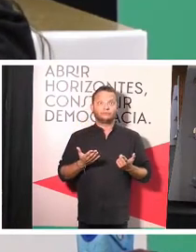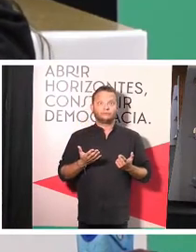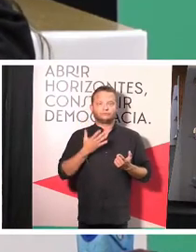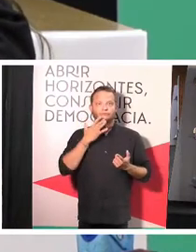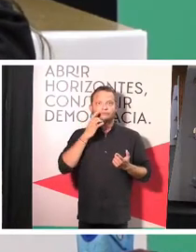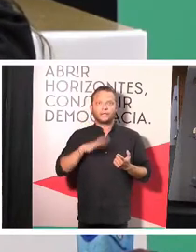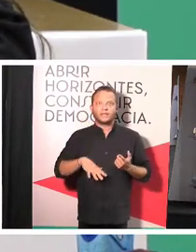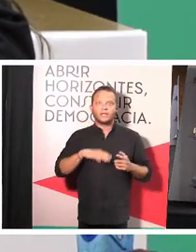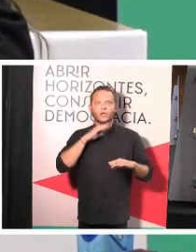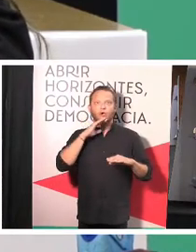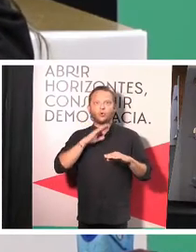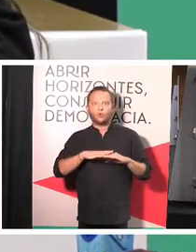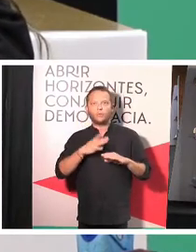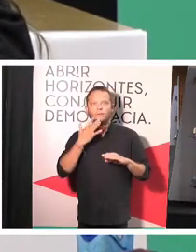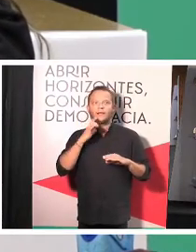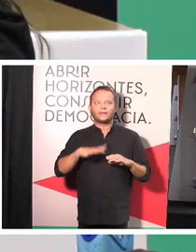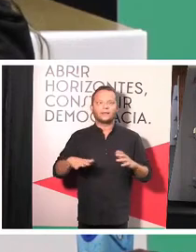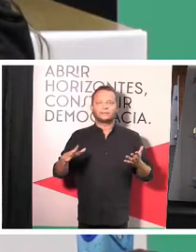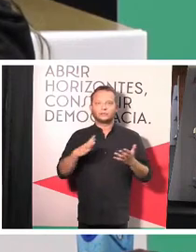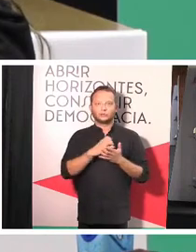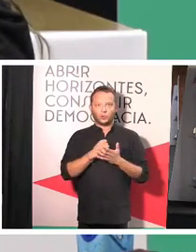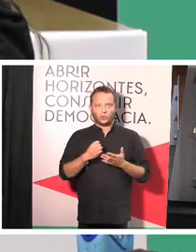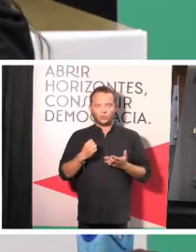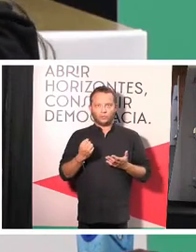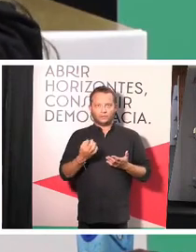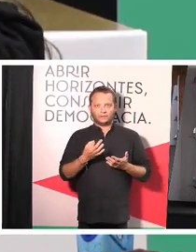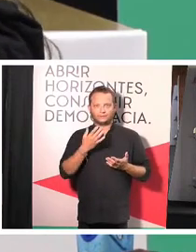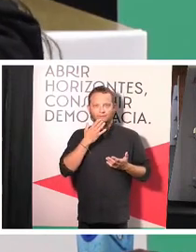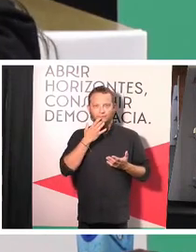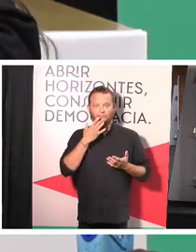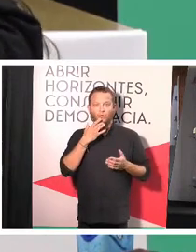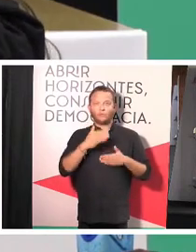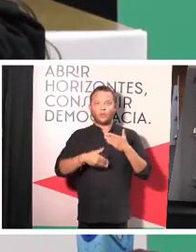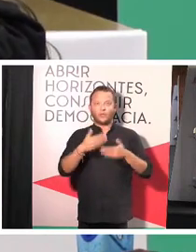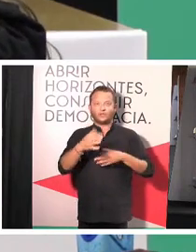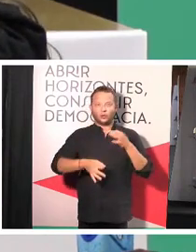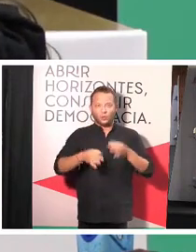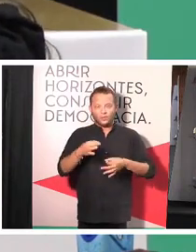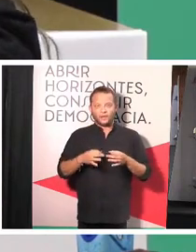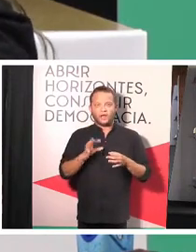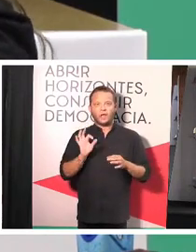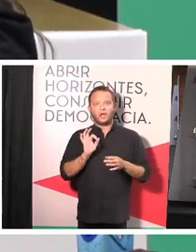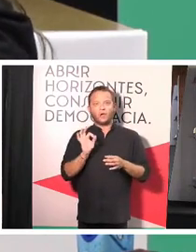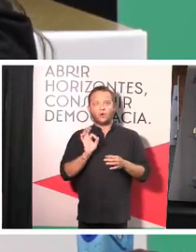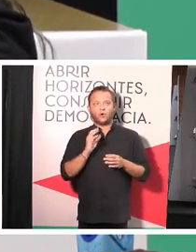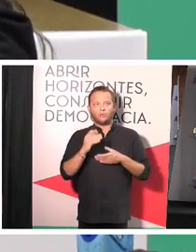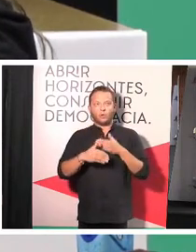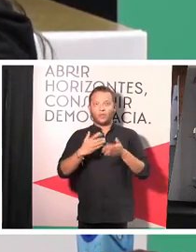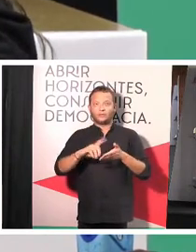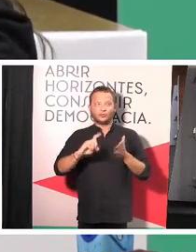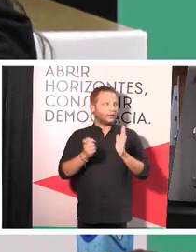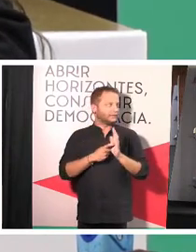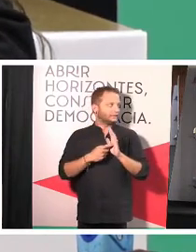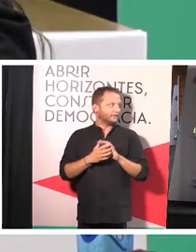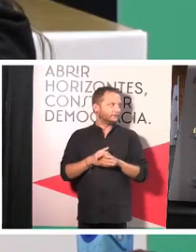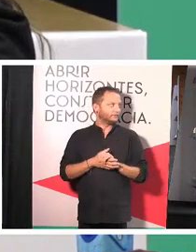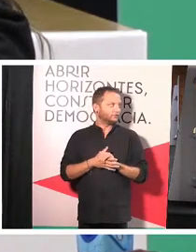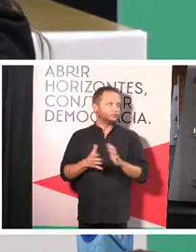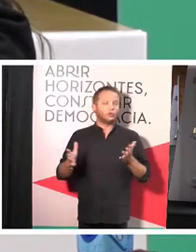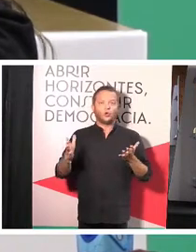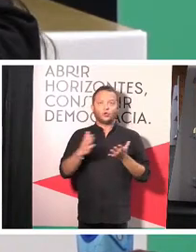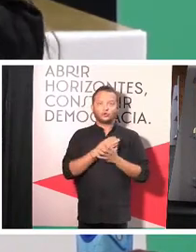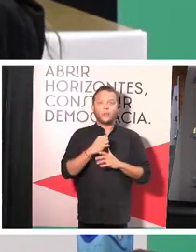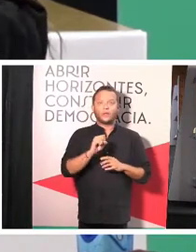de quién es la culpa de absolutamente todo lo que pasa, ¿no? En el proceso judicial y en el proceso legislativo. Todas